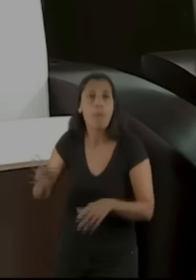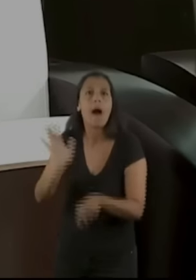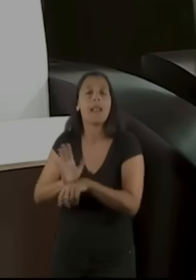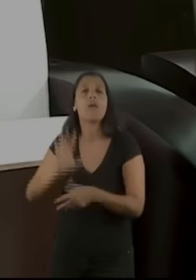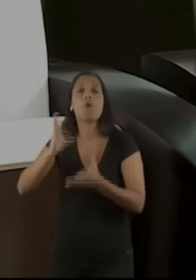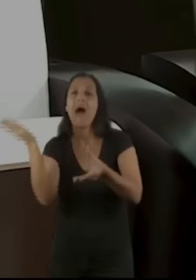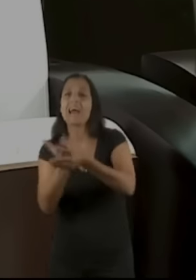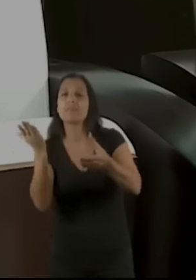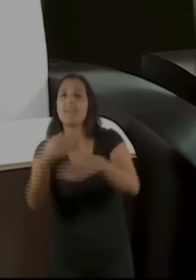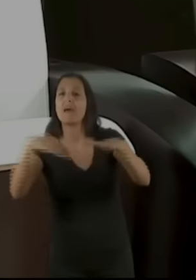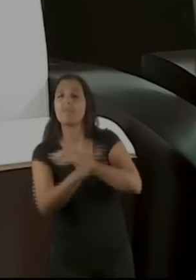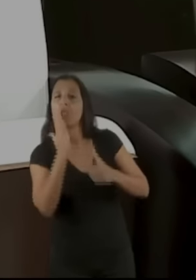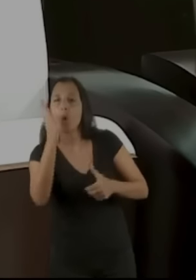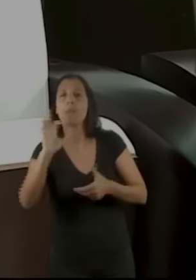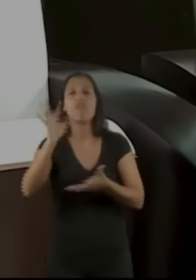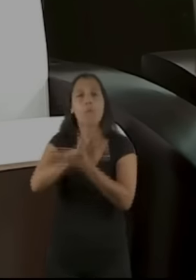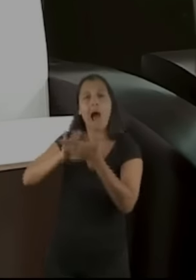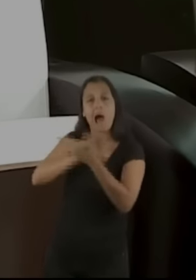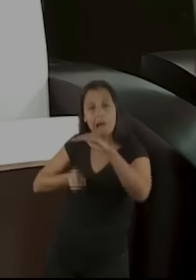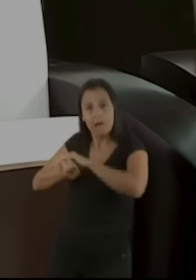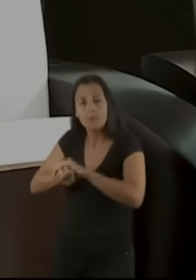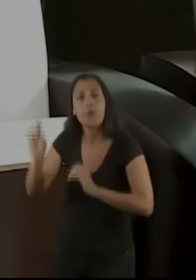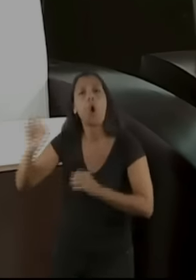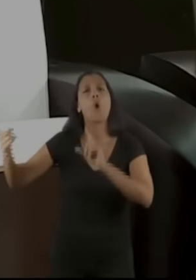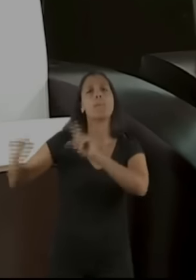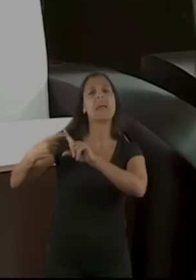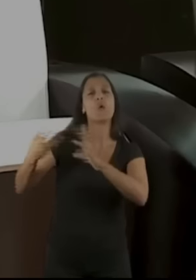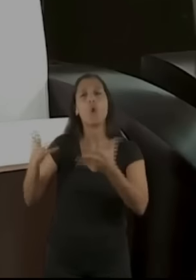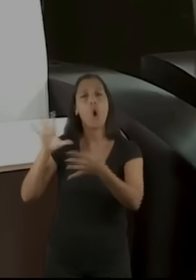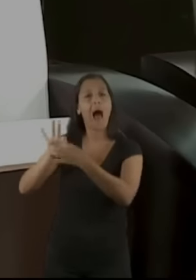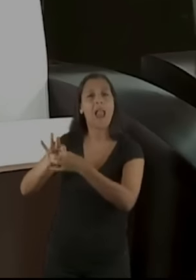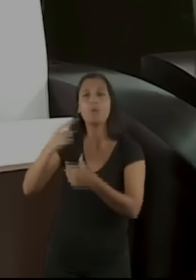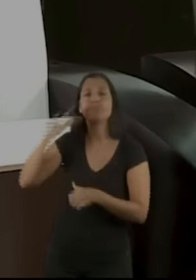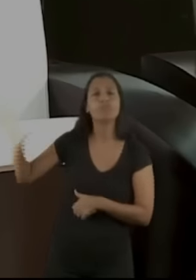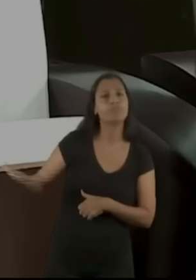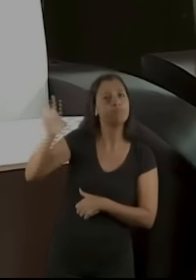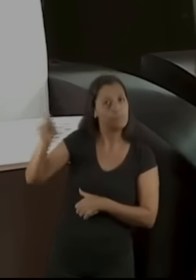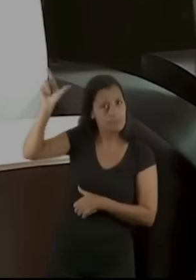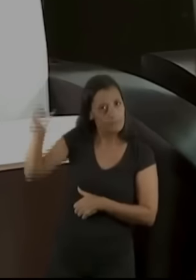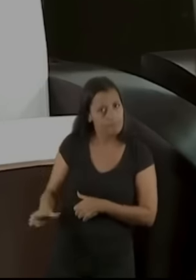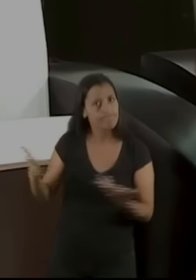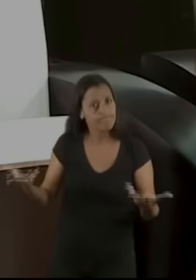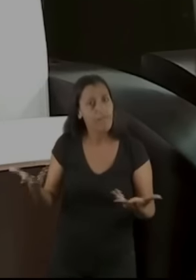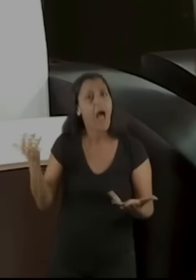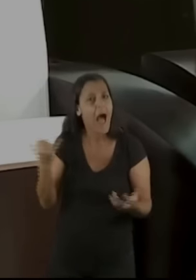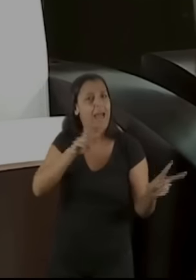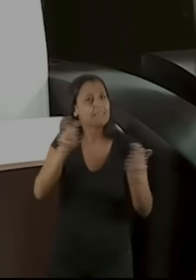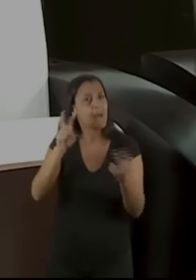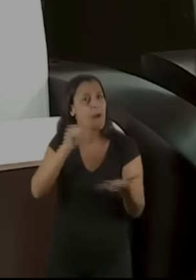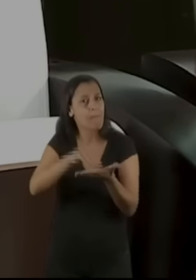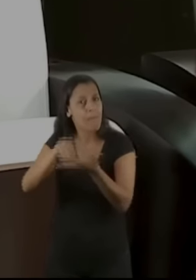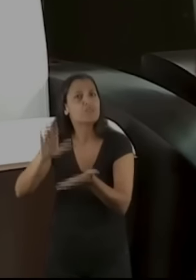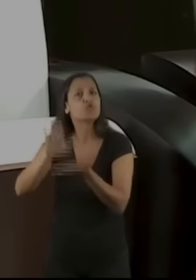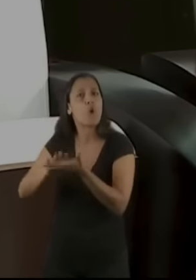expedientes en caso de corrupción por vínculos y demás con con con demás cuestiones vinculadas a la